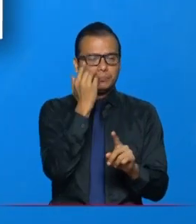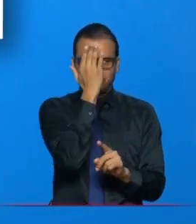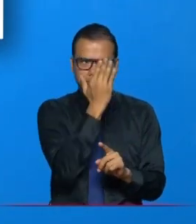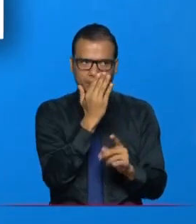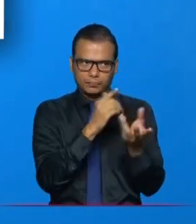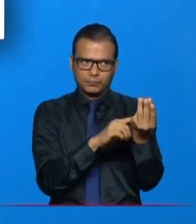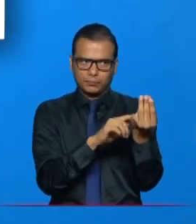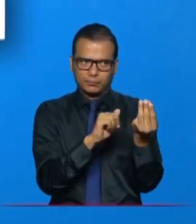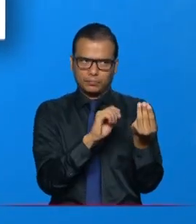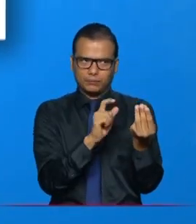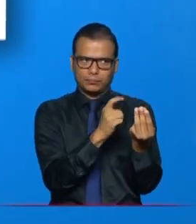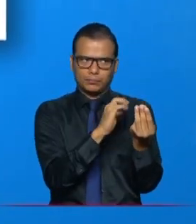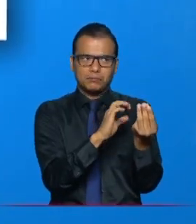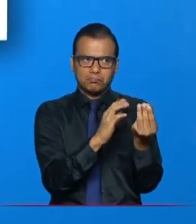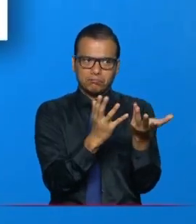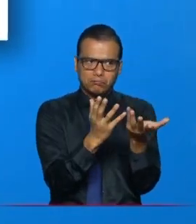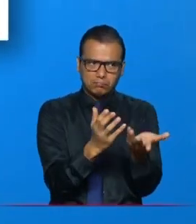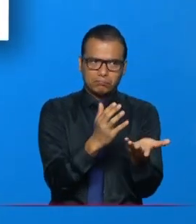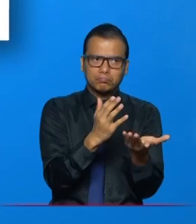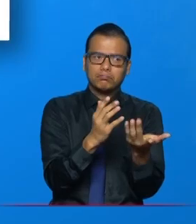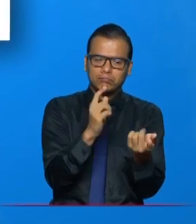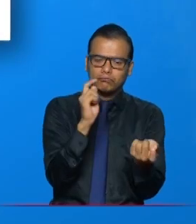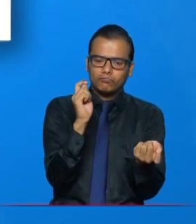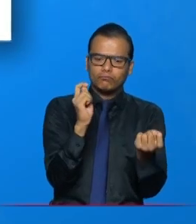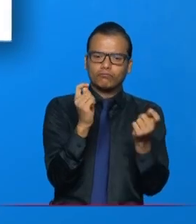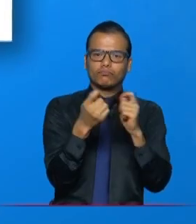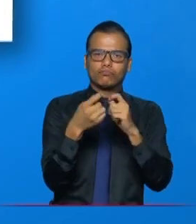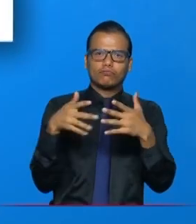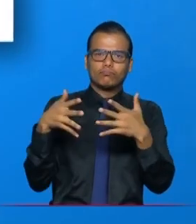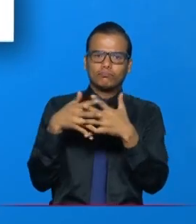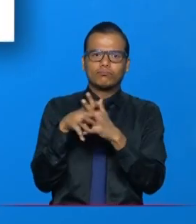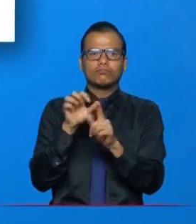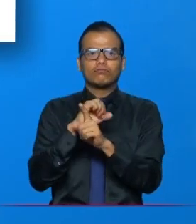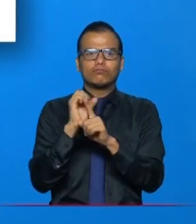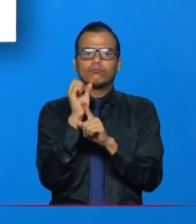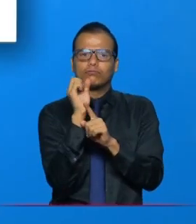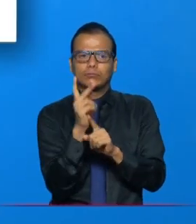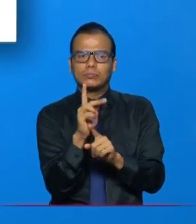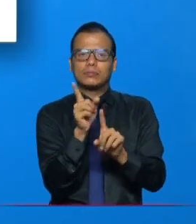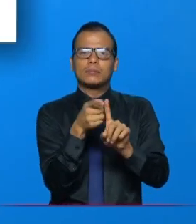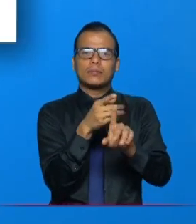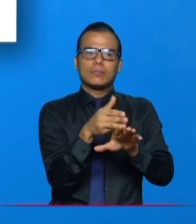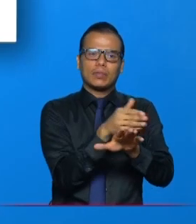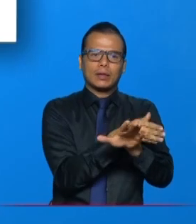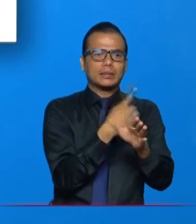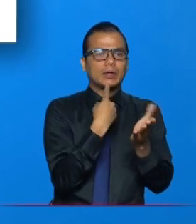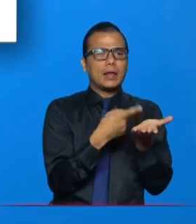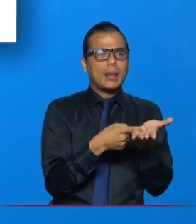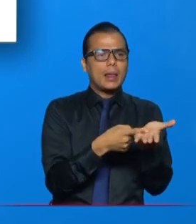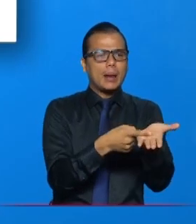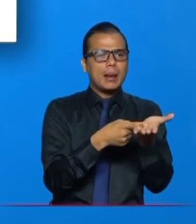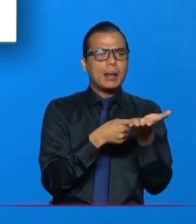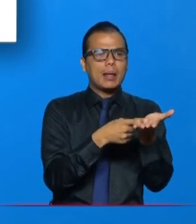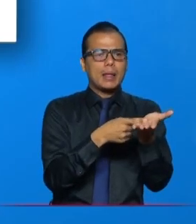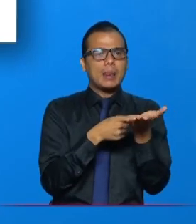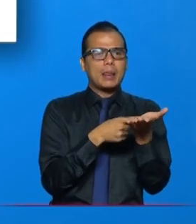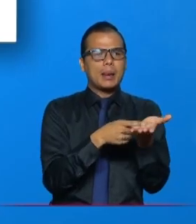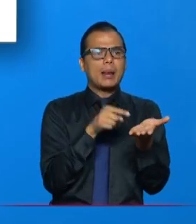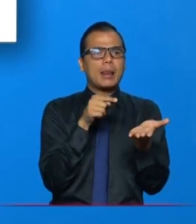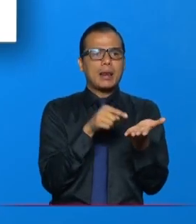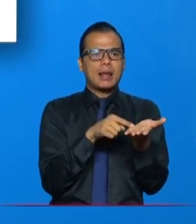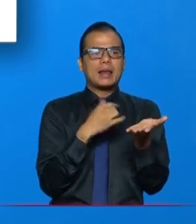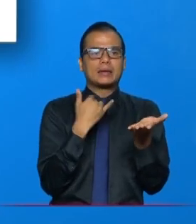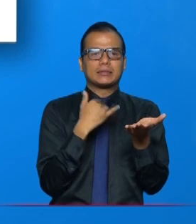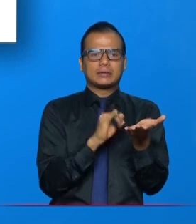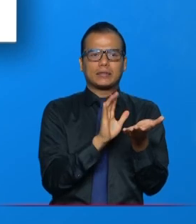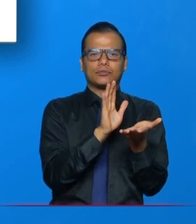estructura armada de transitar a la paz y fijar los términos del sometimiento a la justicia en términos permitidos por la ley, por supuesto. Además,